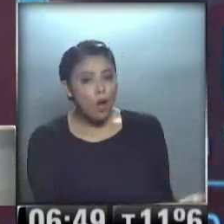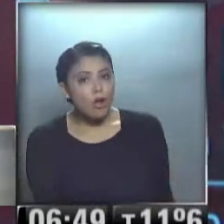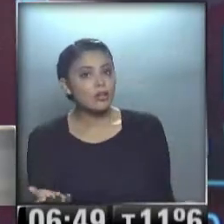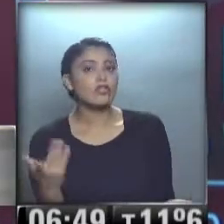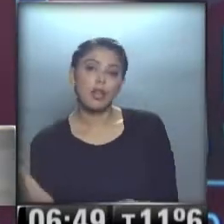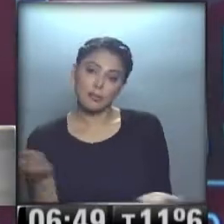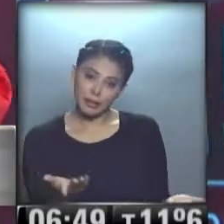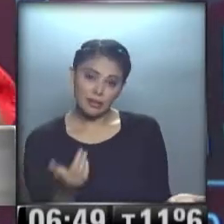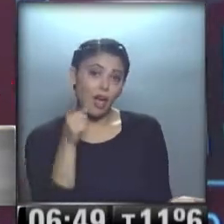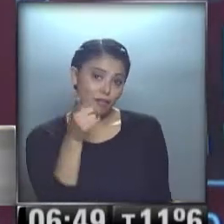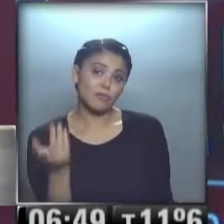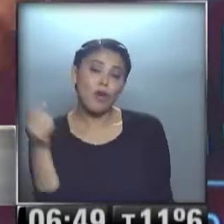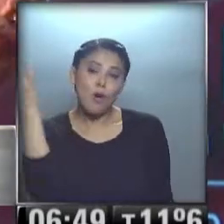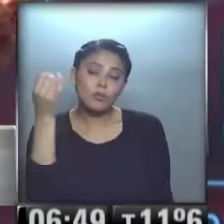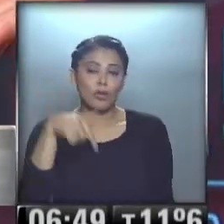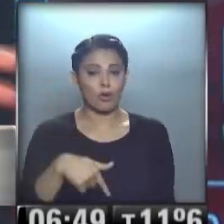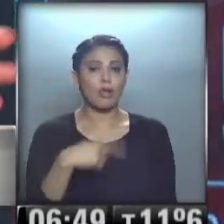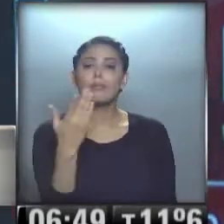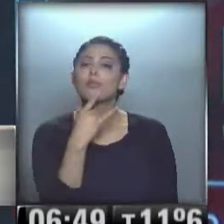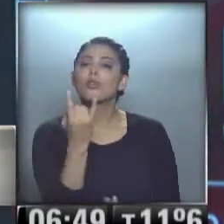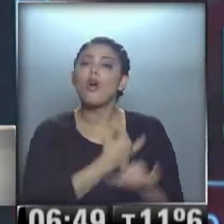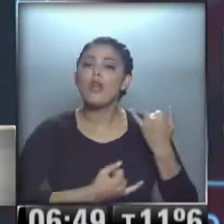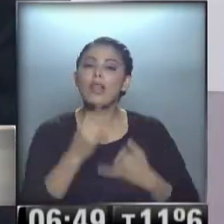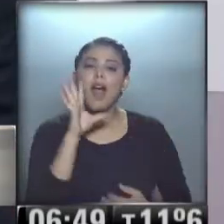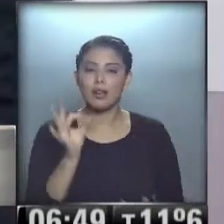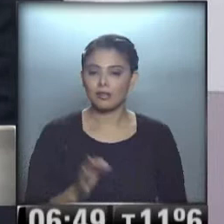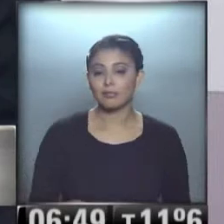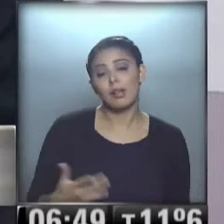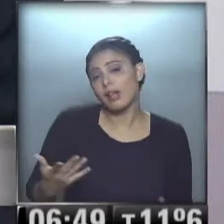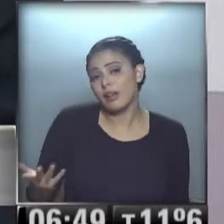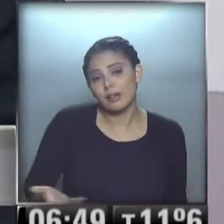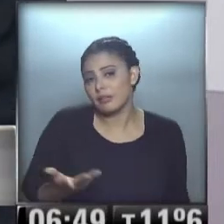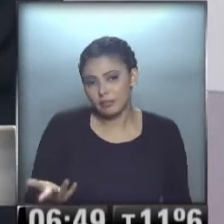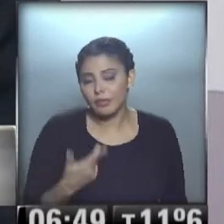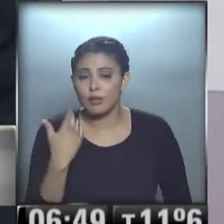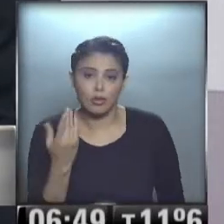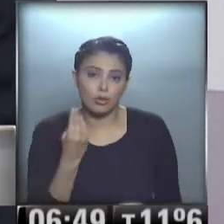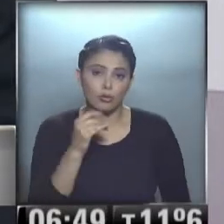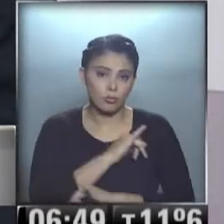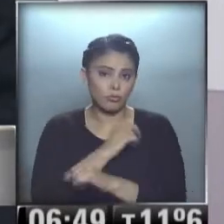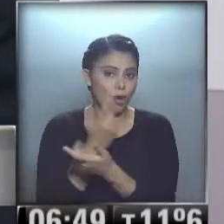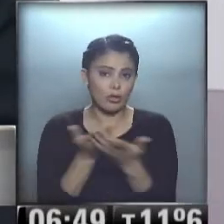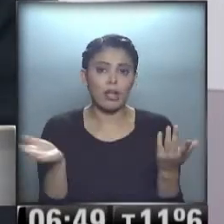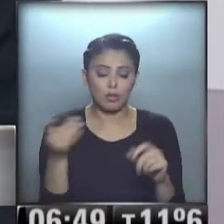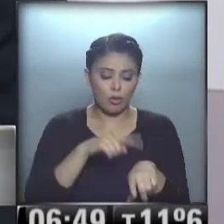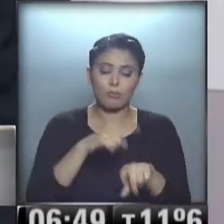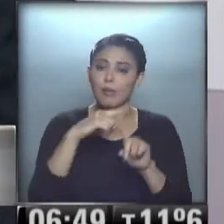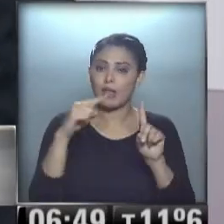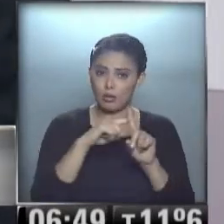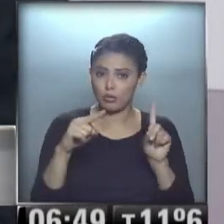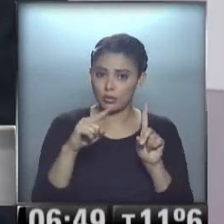te invitamos aquí ahora a comentarnos, a anticiparnos algo. Sí, bueno, no, el hecho es que vamos a estar con la cobertura al mediodía y